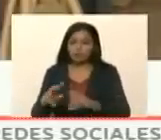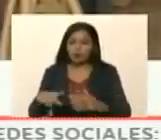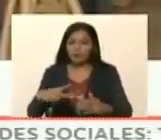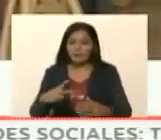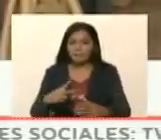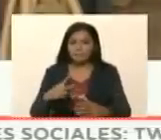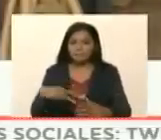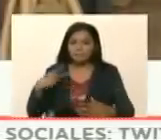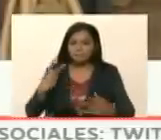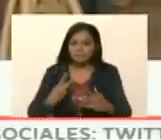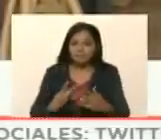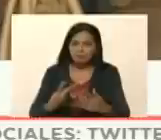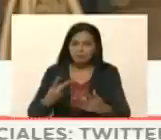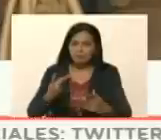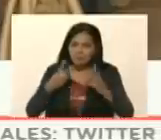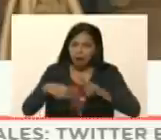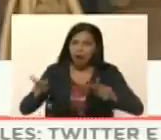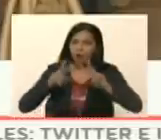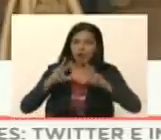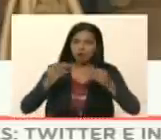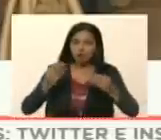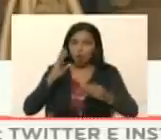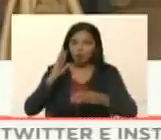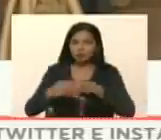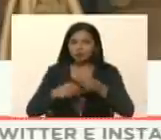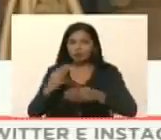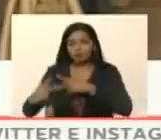que se está haciendo y que todos los productores del